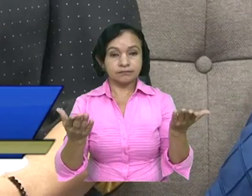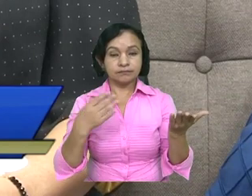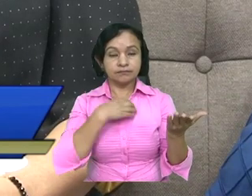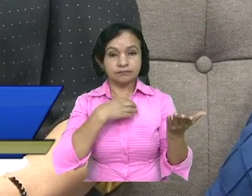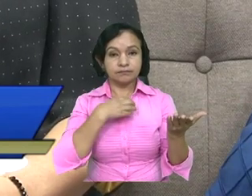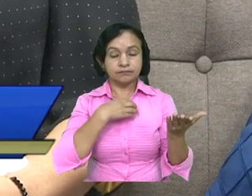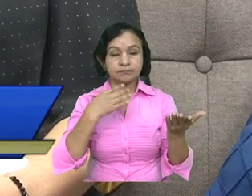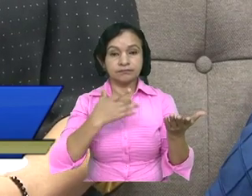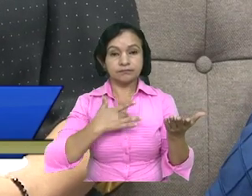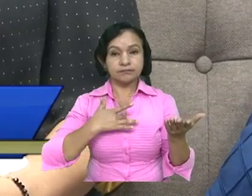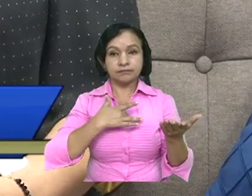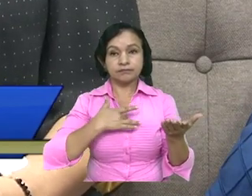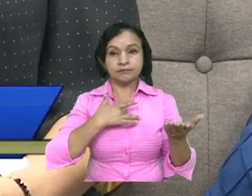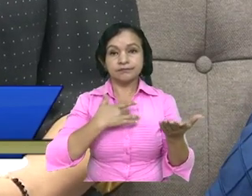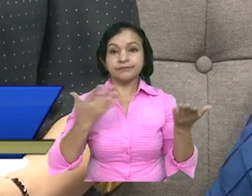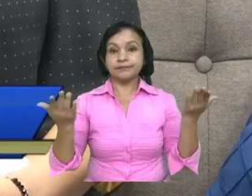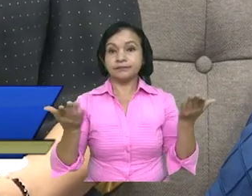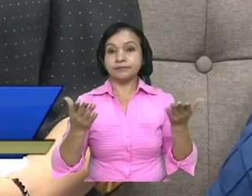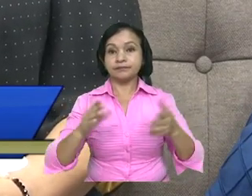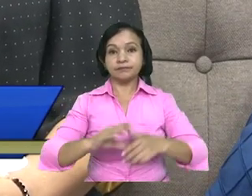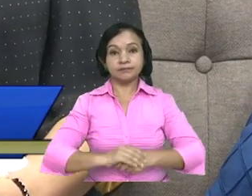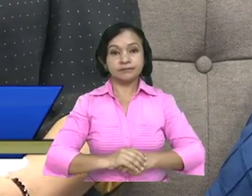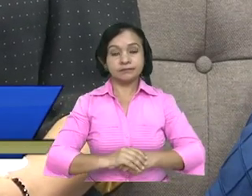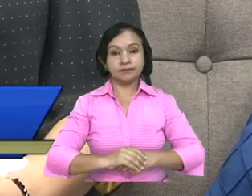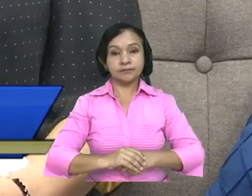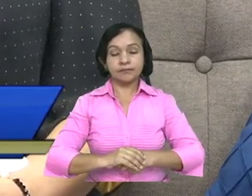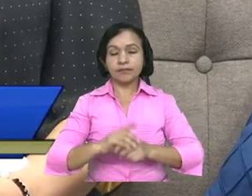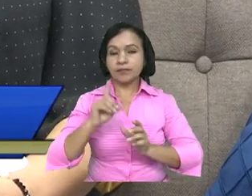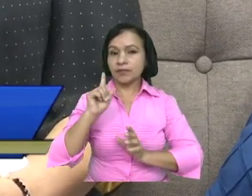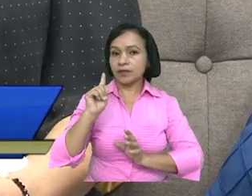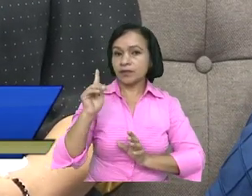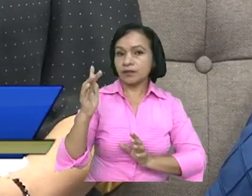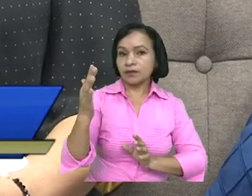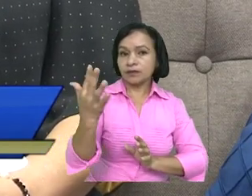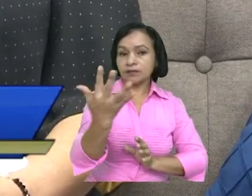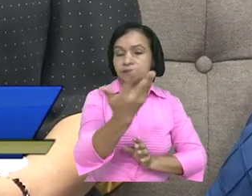desde sus propias necesidades toda